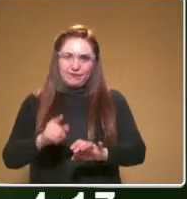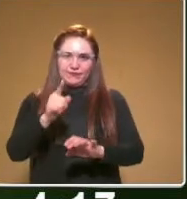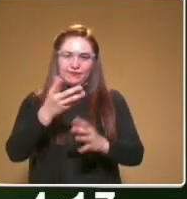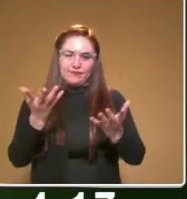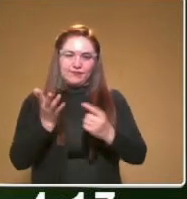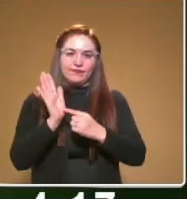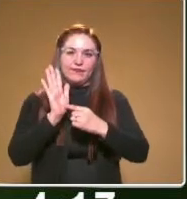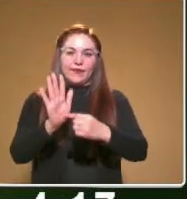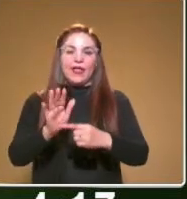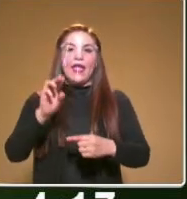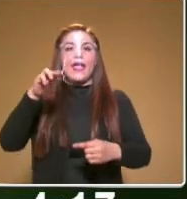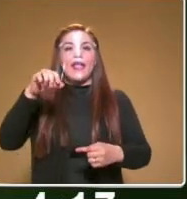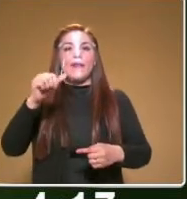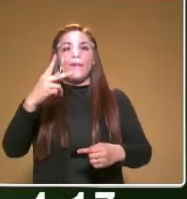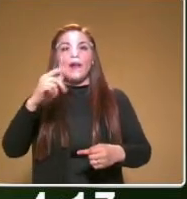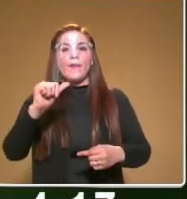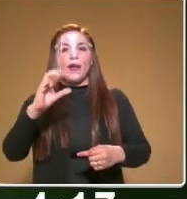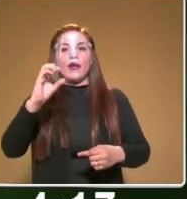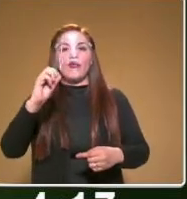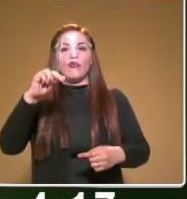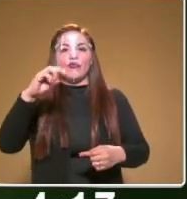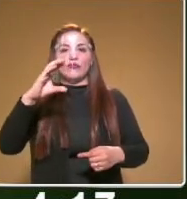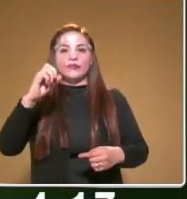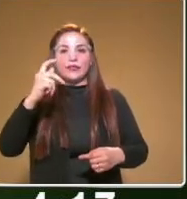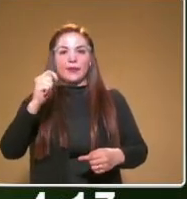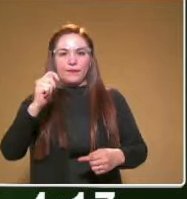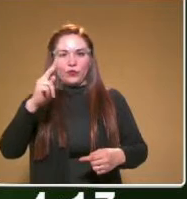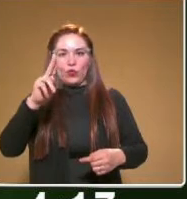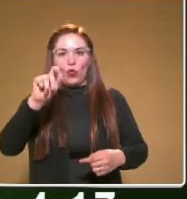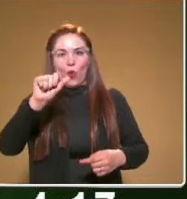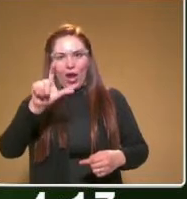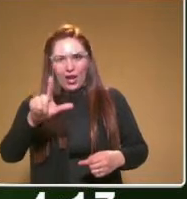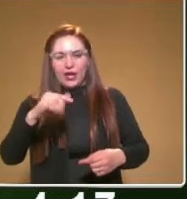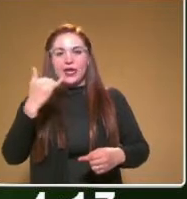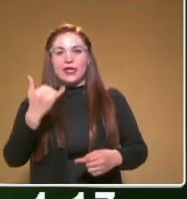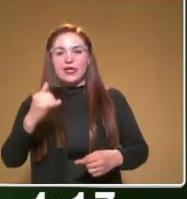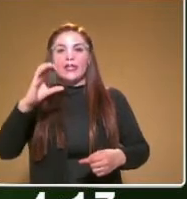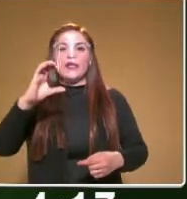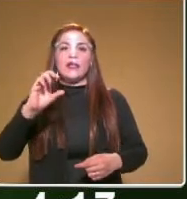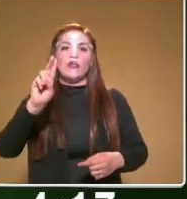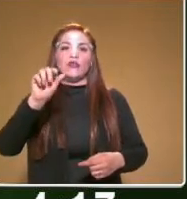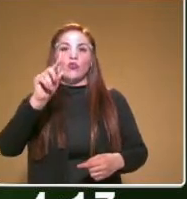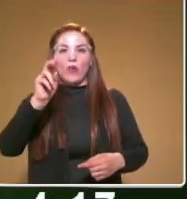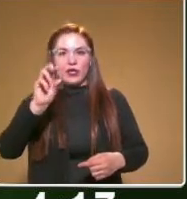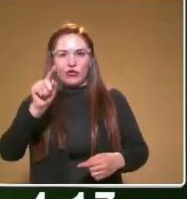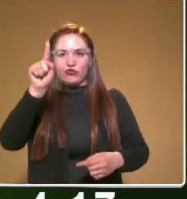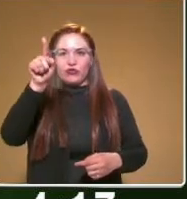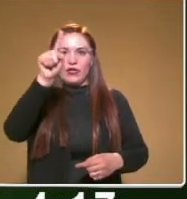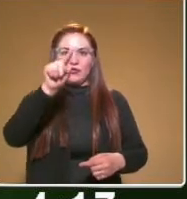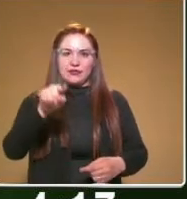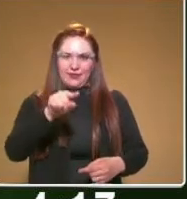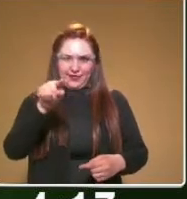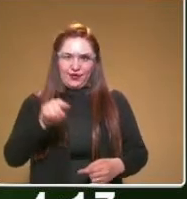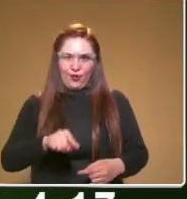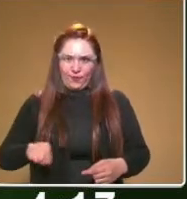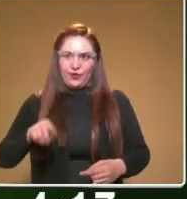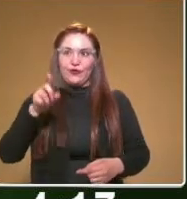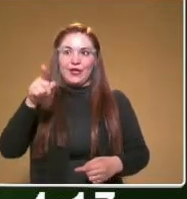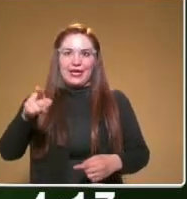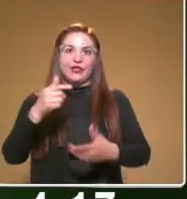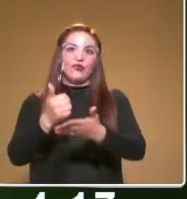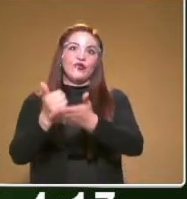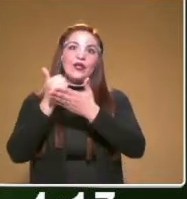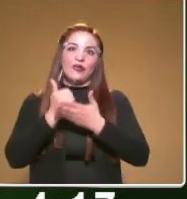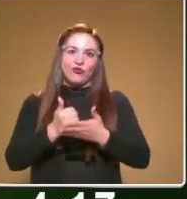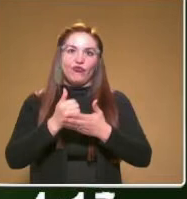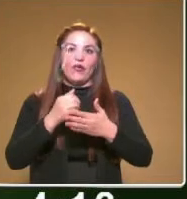cuadros sinópticos son recursos que son muy similares porque su propósito es que son herramientas para organizar y